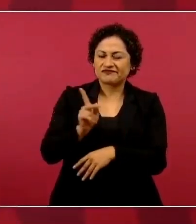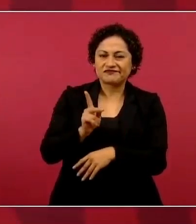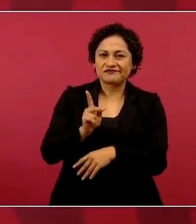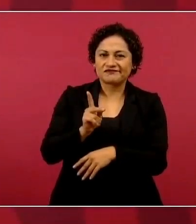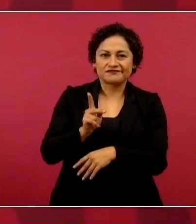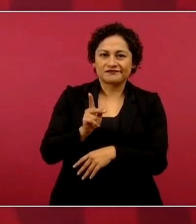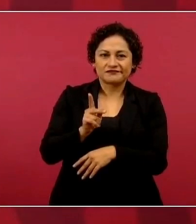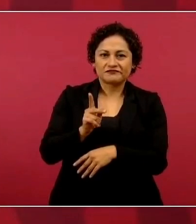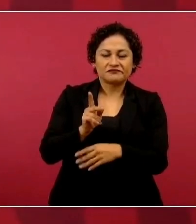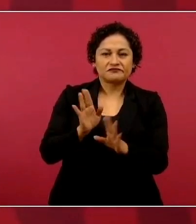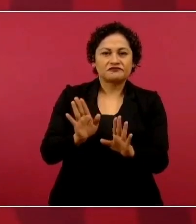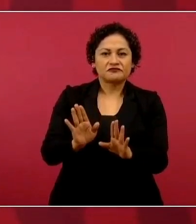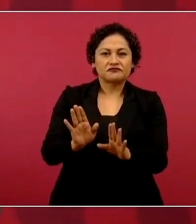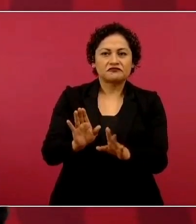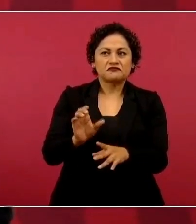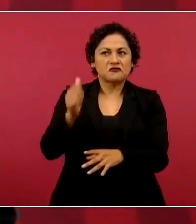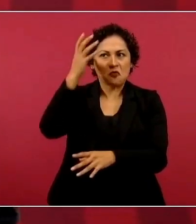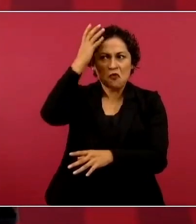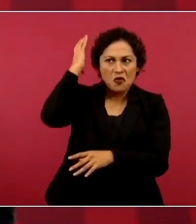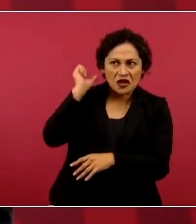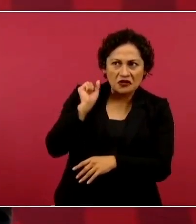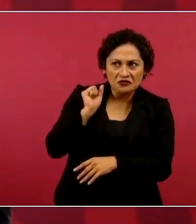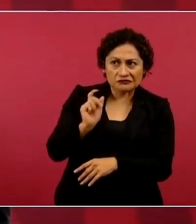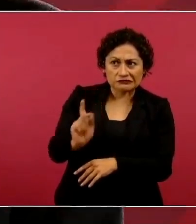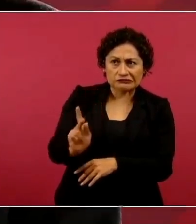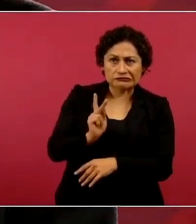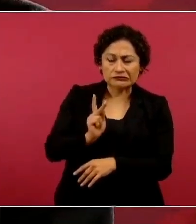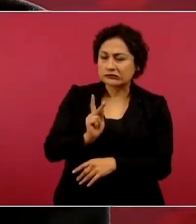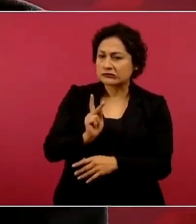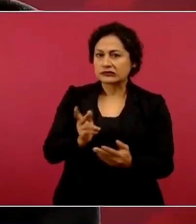como Morelos,